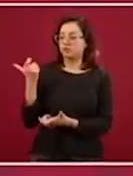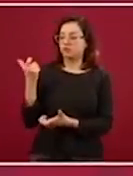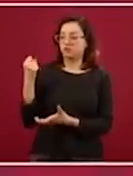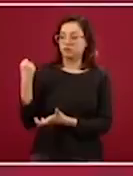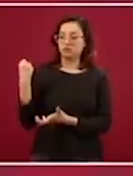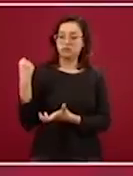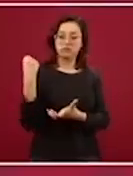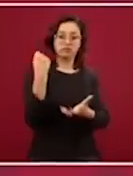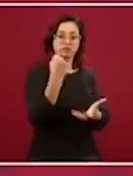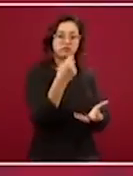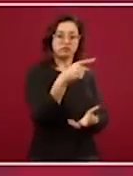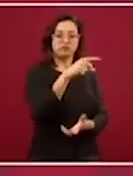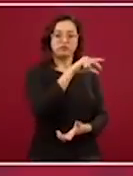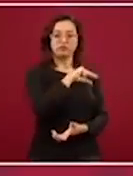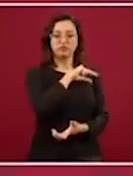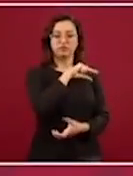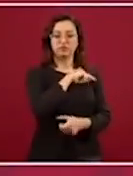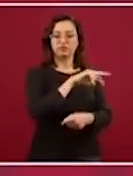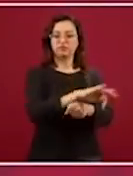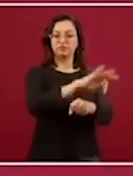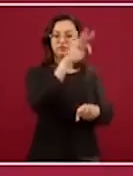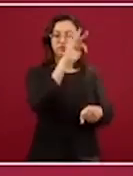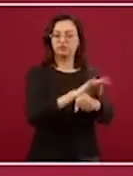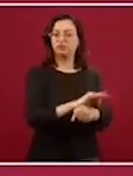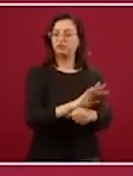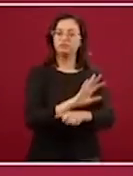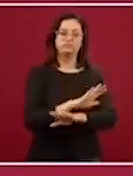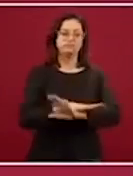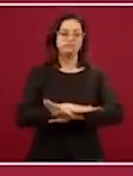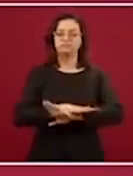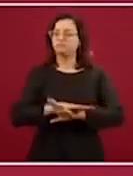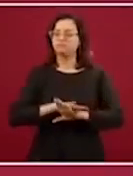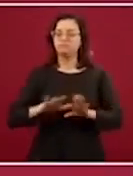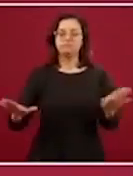a particulares. Ya no